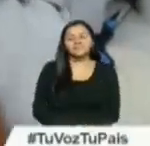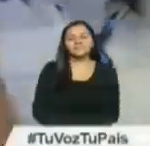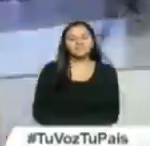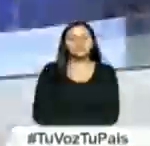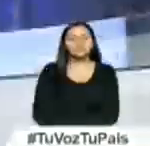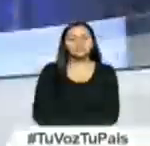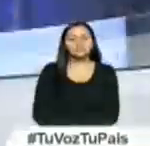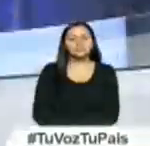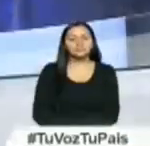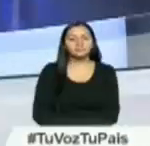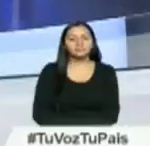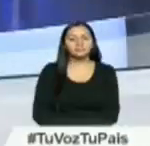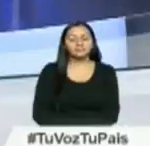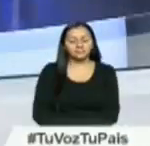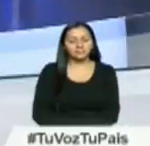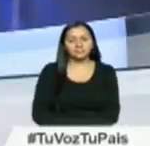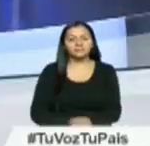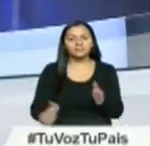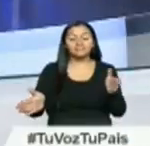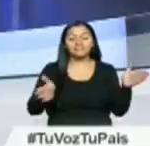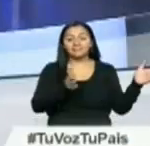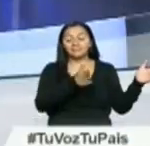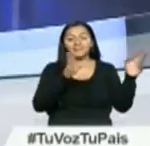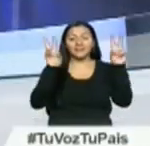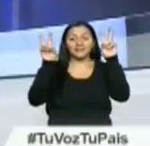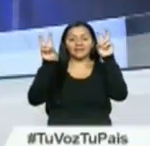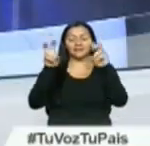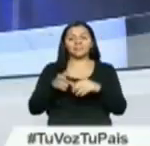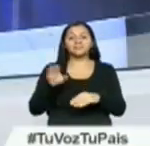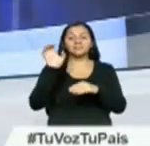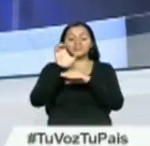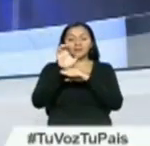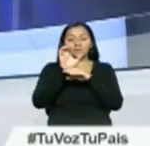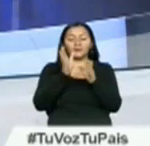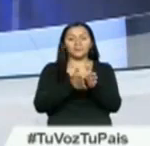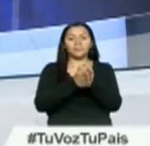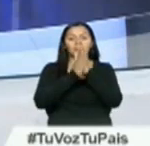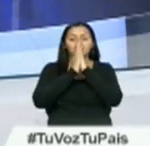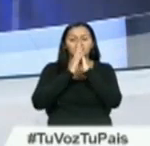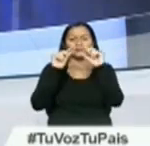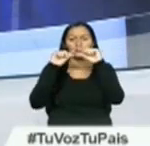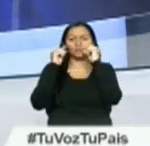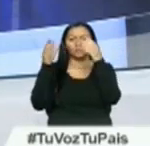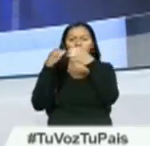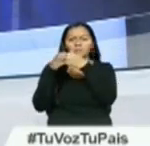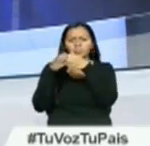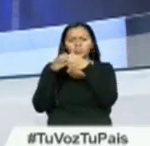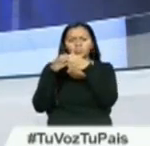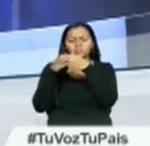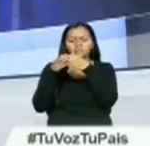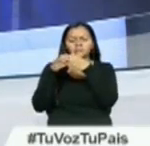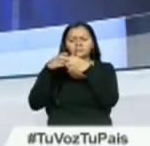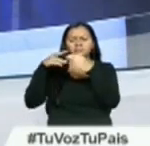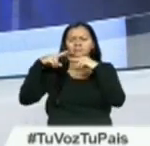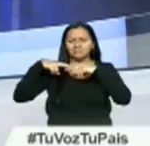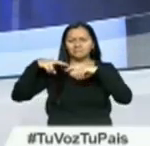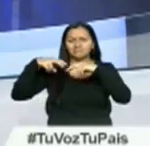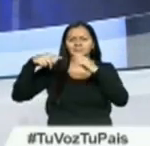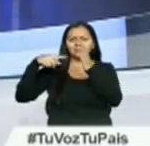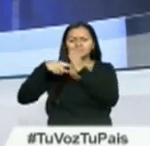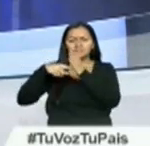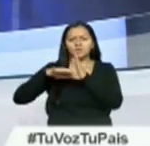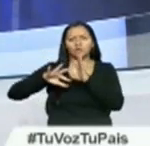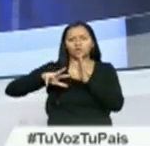Ciudadano. Cambiamos de tema. Ecuador solicita a la Interpol mayor apoyo en la lucha contra el lavado de activos y